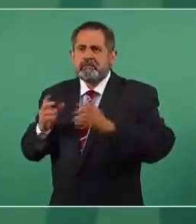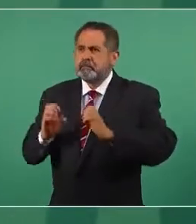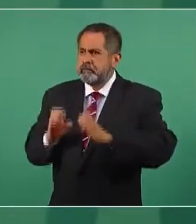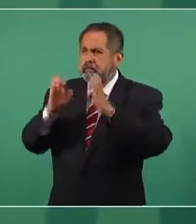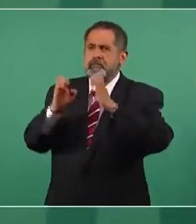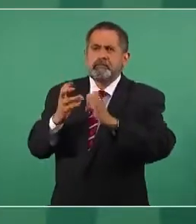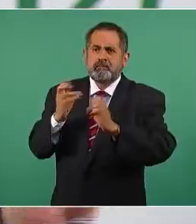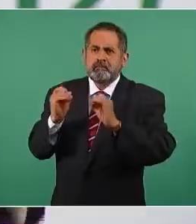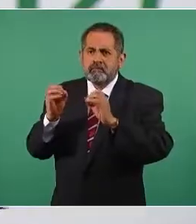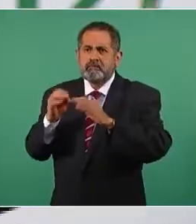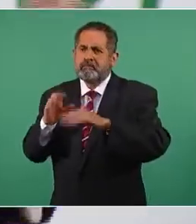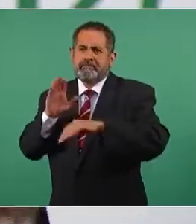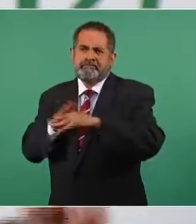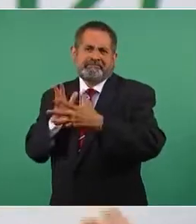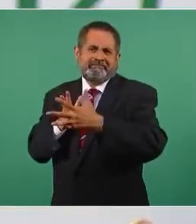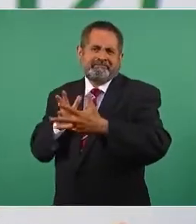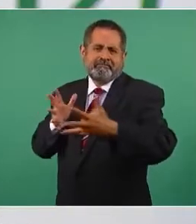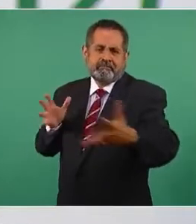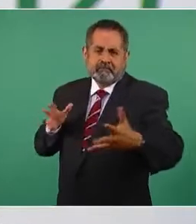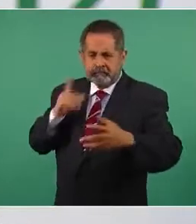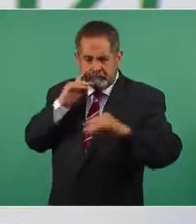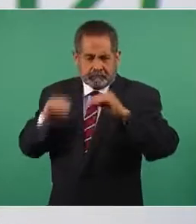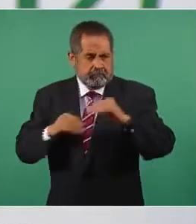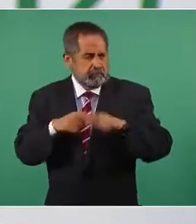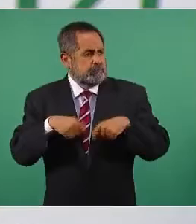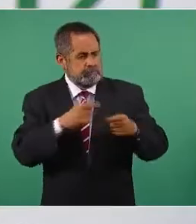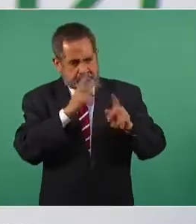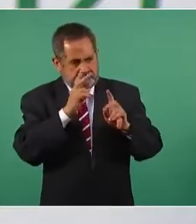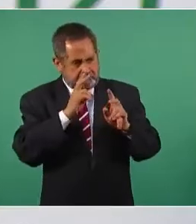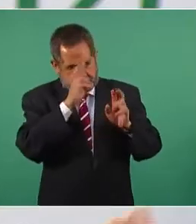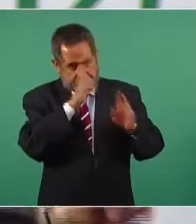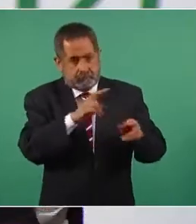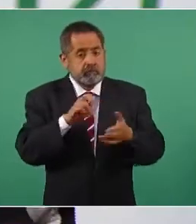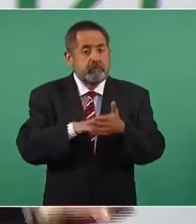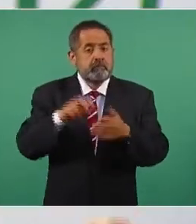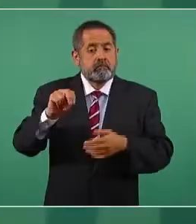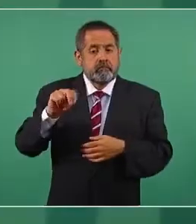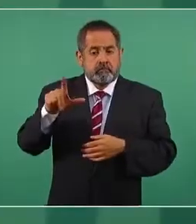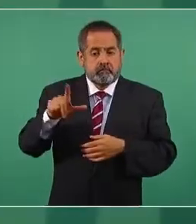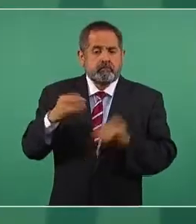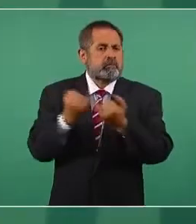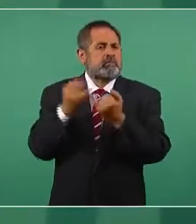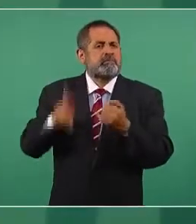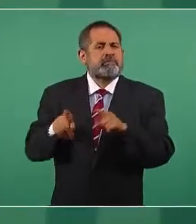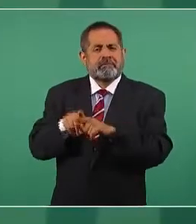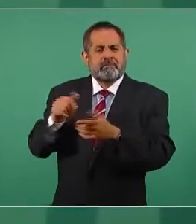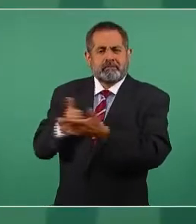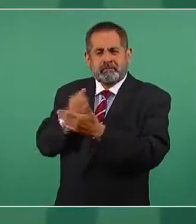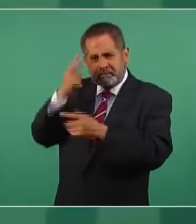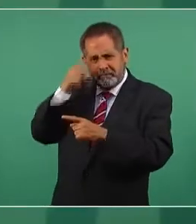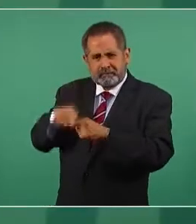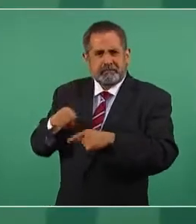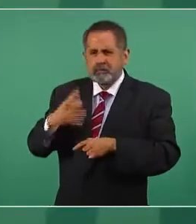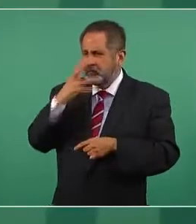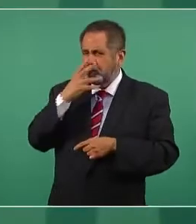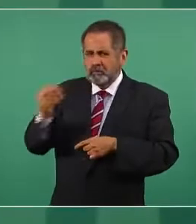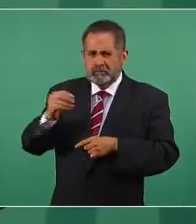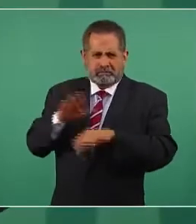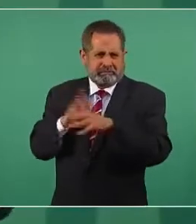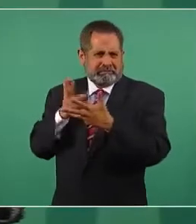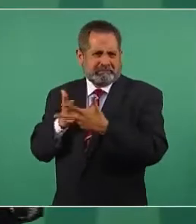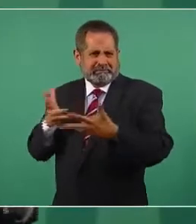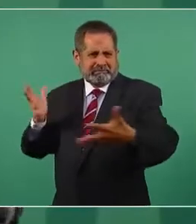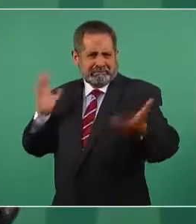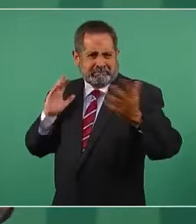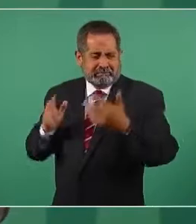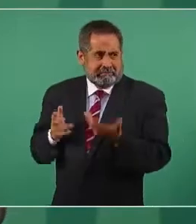respuesta, y eso es lo que estamos haciendo. En Nuevo León vamos a hacer una oficina mucho más grande, como la que hicimos aquí en la Ciudad de México, en Coyoacán, que es muy grande,